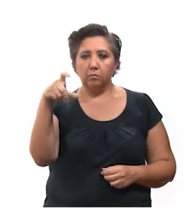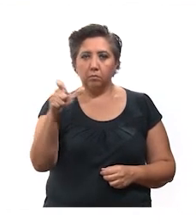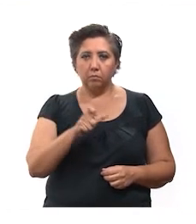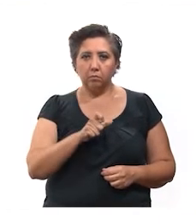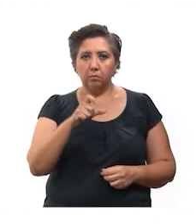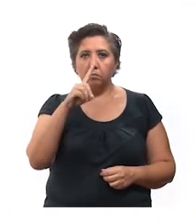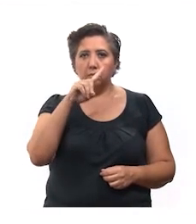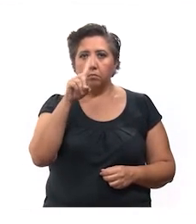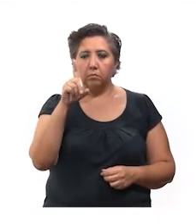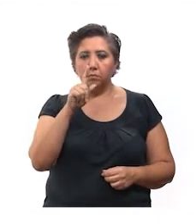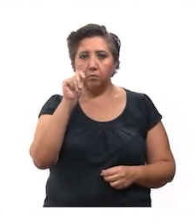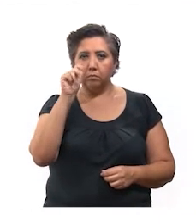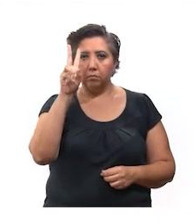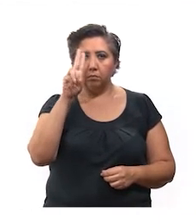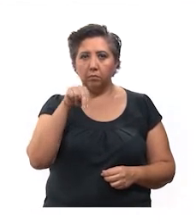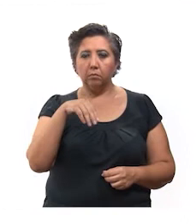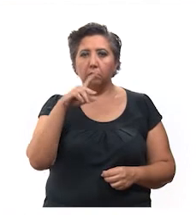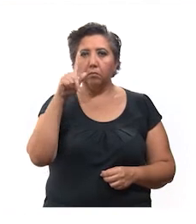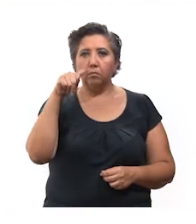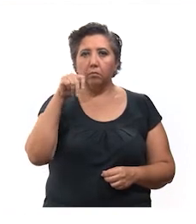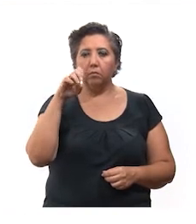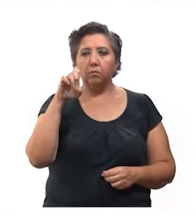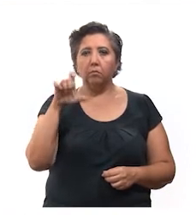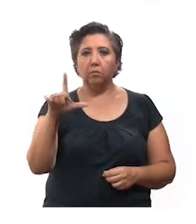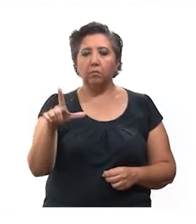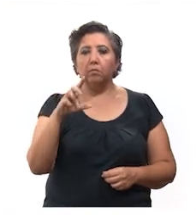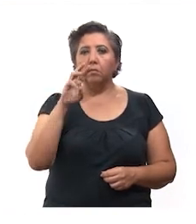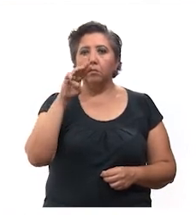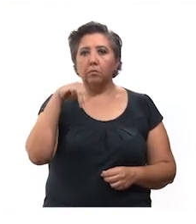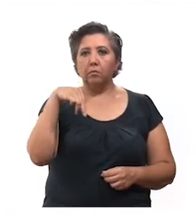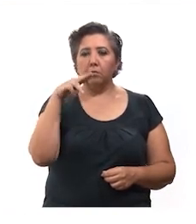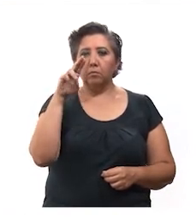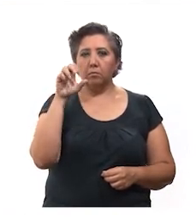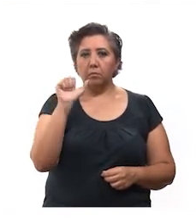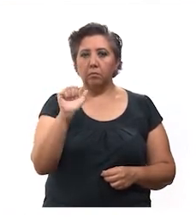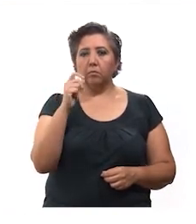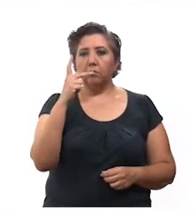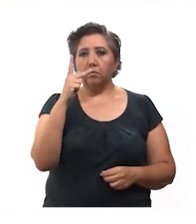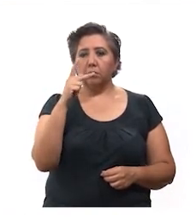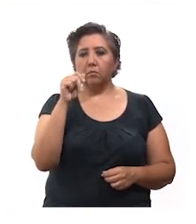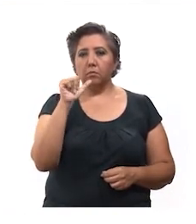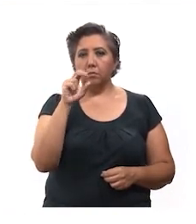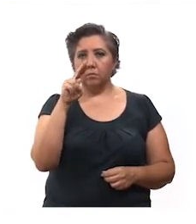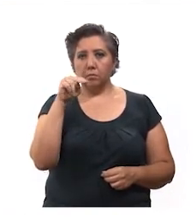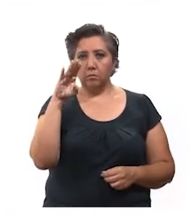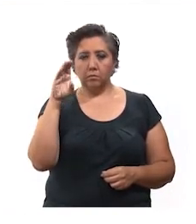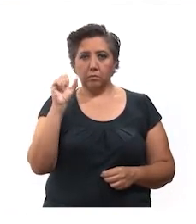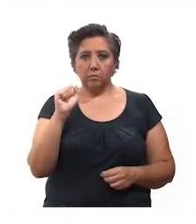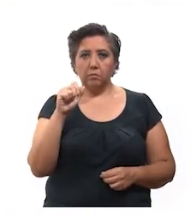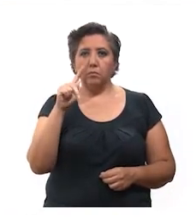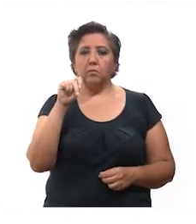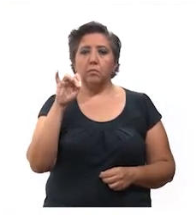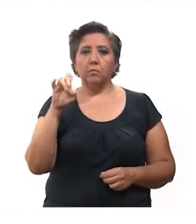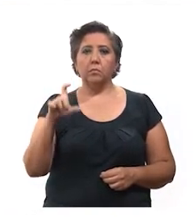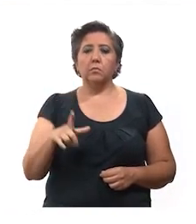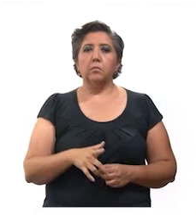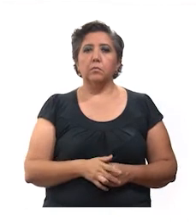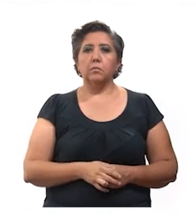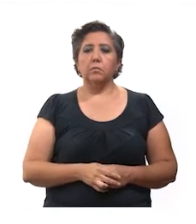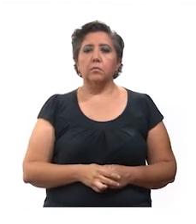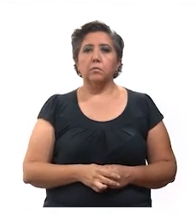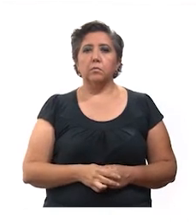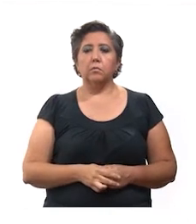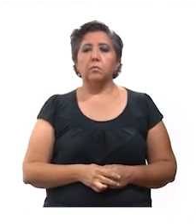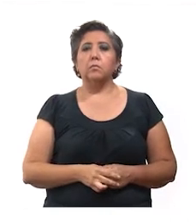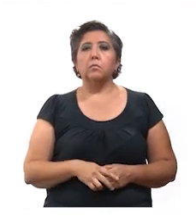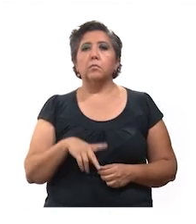novecientos once. Tikul, mil setecientos doce. Hunukuma, novecientos ochenta y nueve. Tekash, novecientos sesenta y ocho.